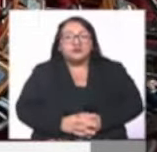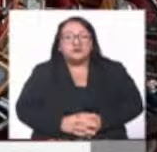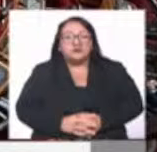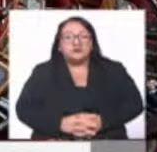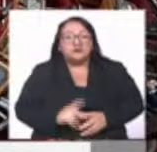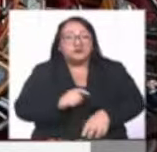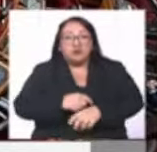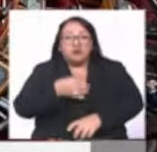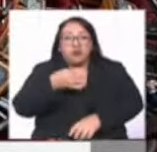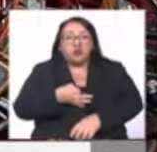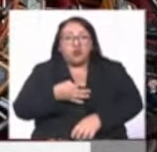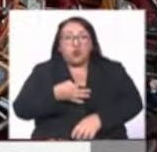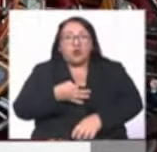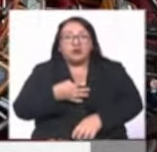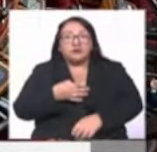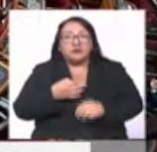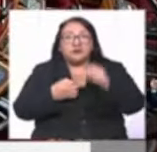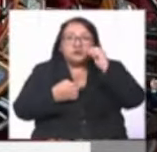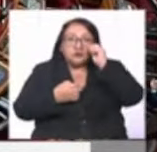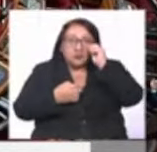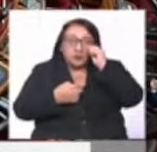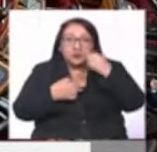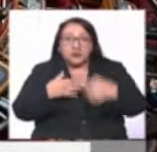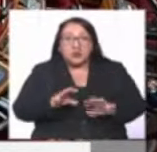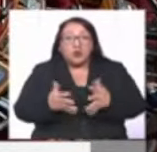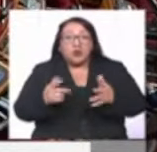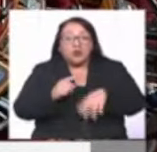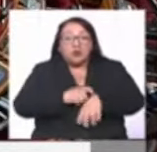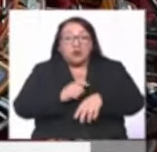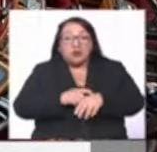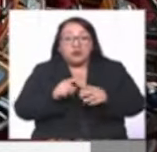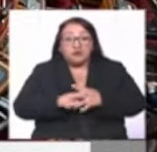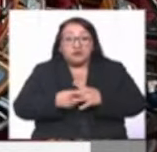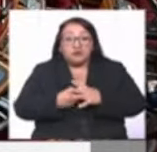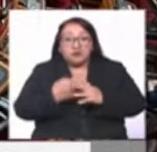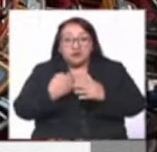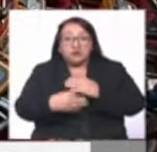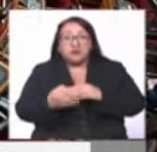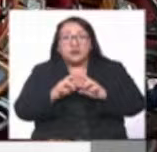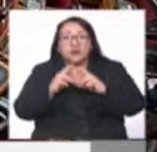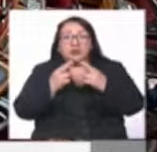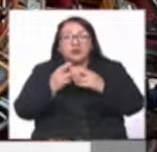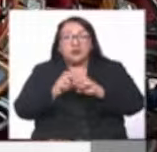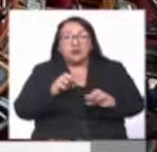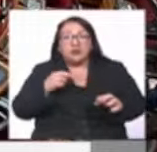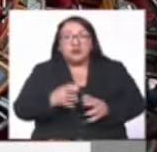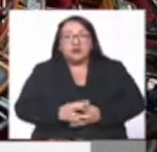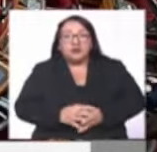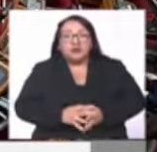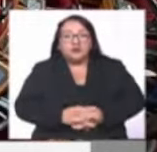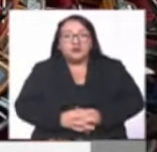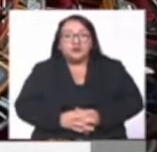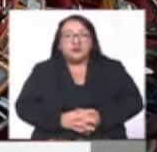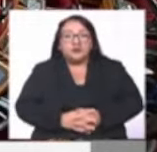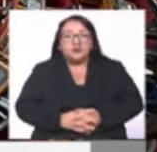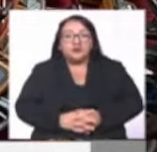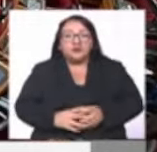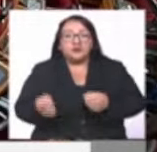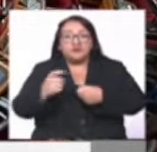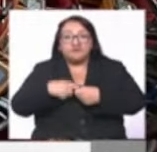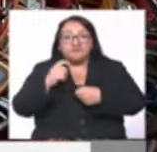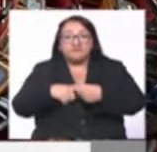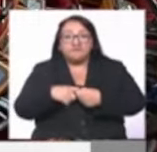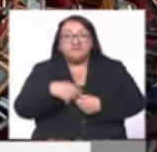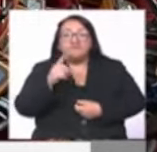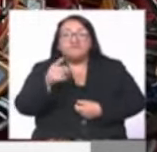puntual Ya se está dando en breve inicio a esta sesión plenaria con la asistencia con la